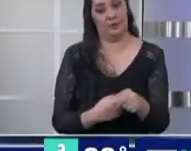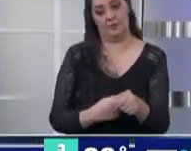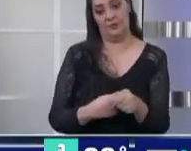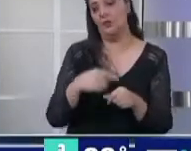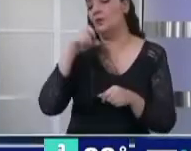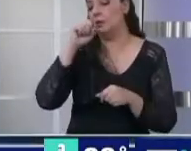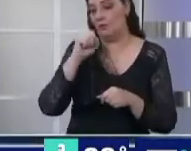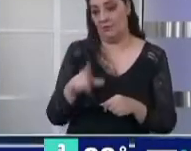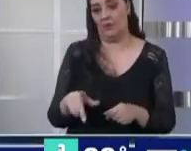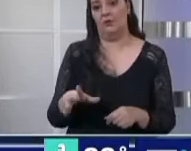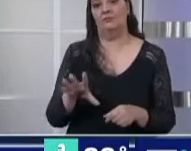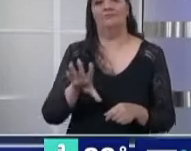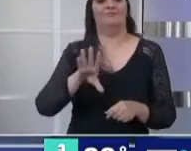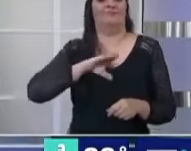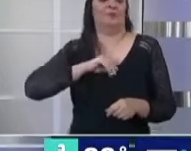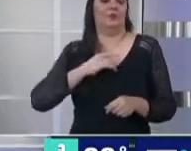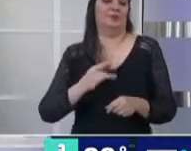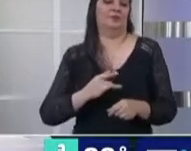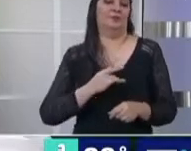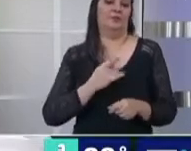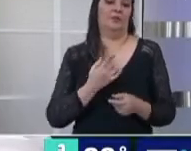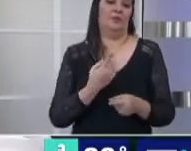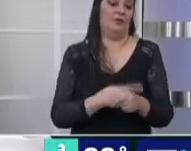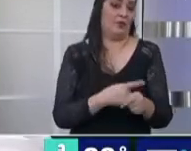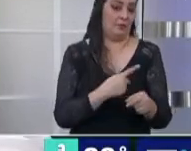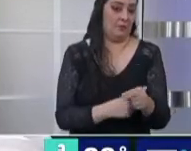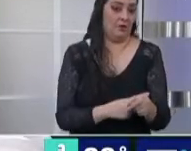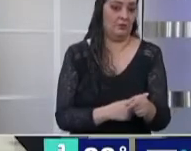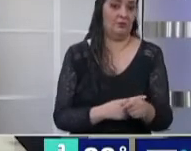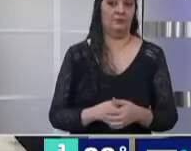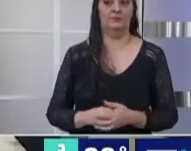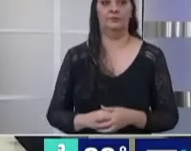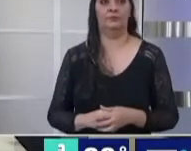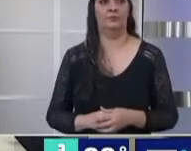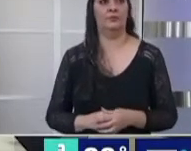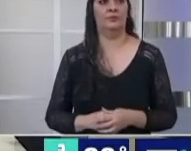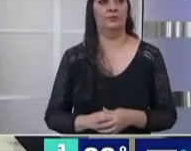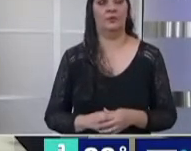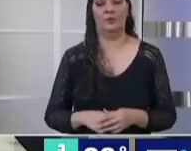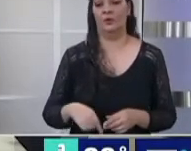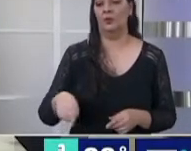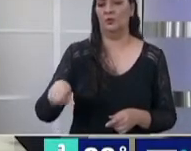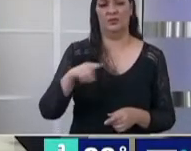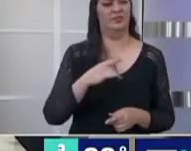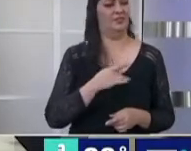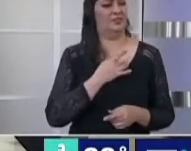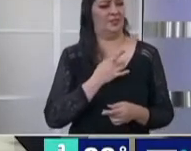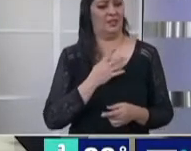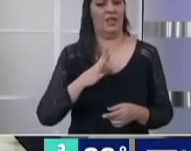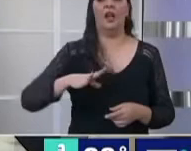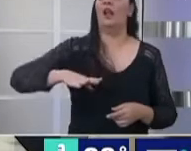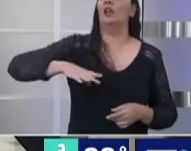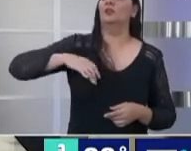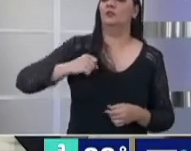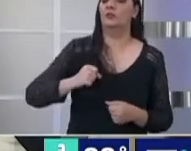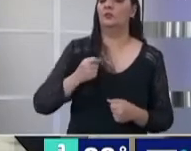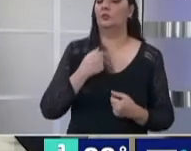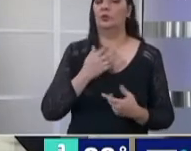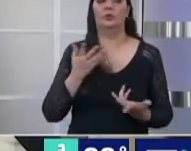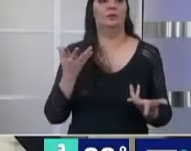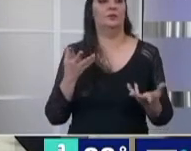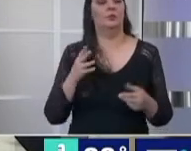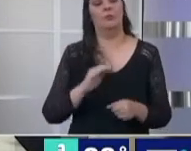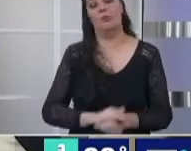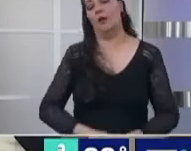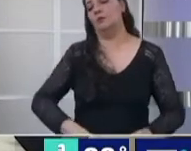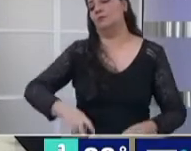arriesgamos la vida. Y doctor, fallecimos. ¿Se sienten correspondidos con los ciudadanos? Ustedes, todo el esfuerzo que están haciendo, he escuchado los llamados más